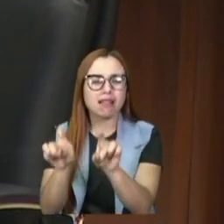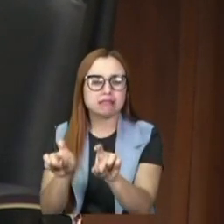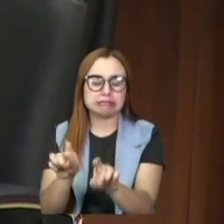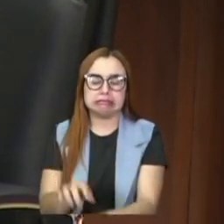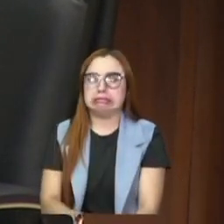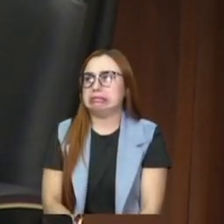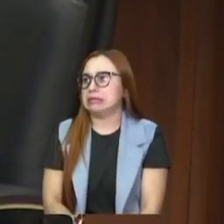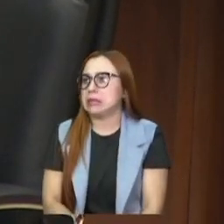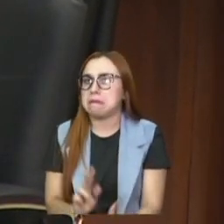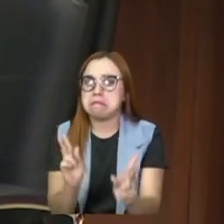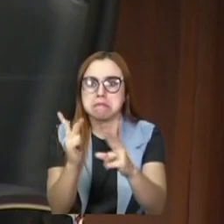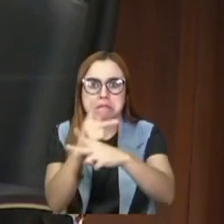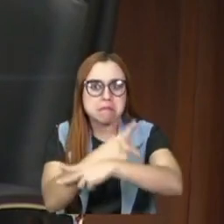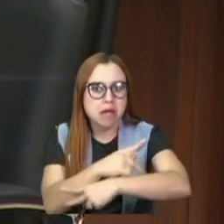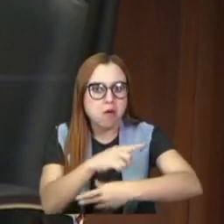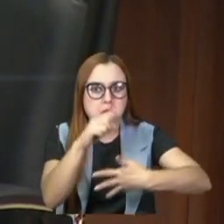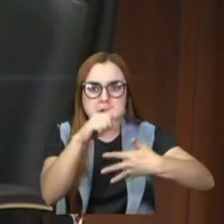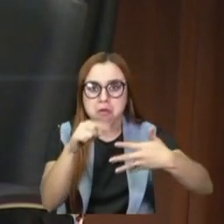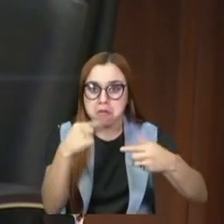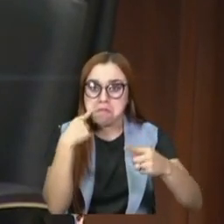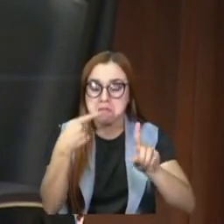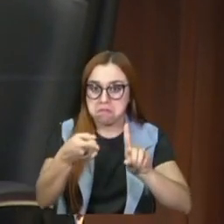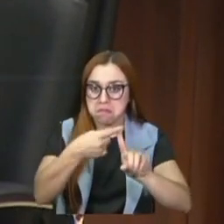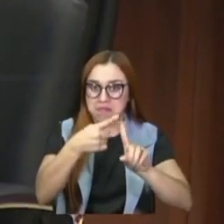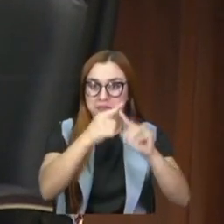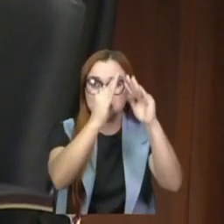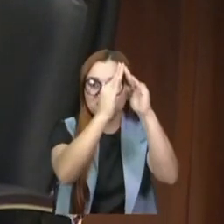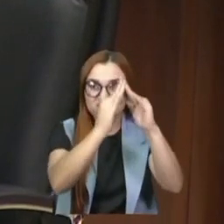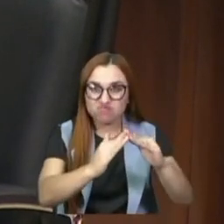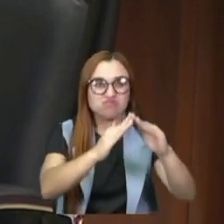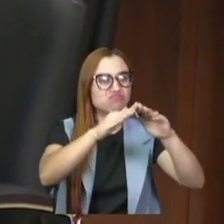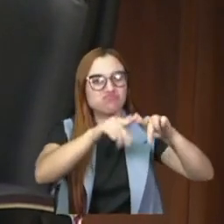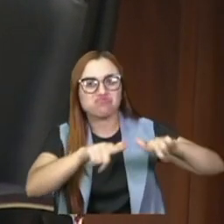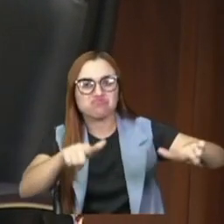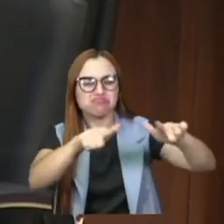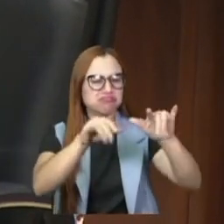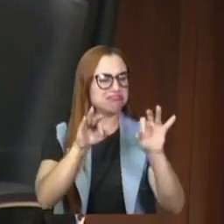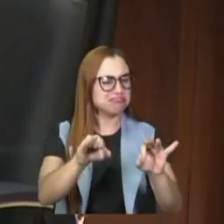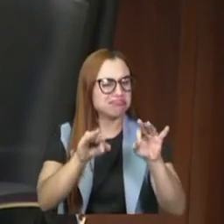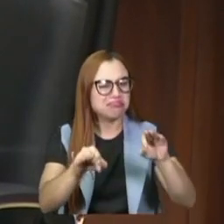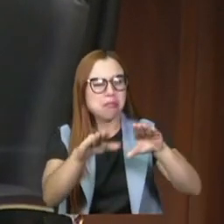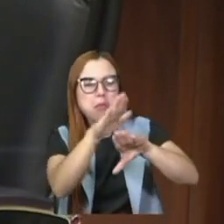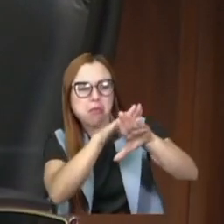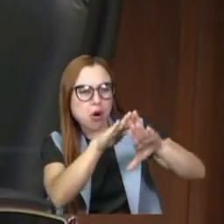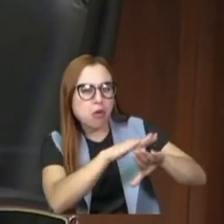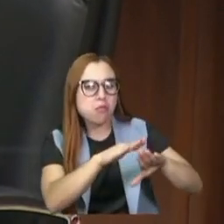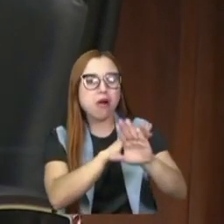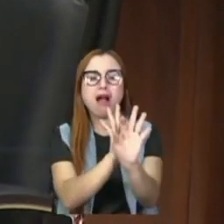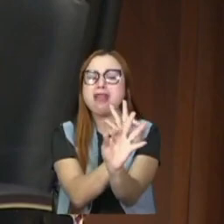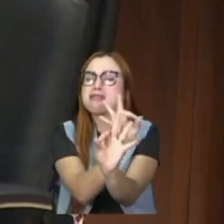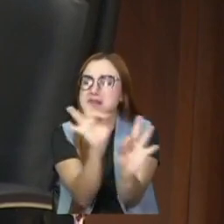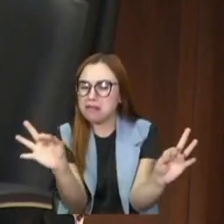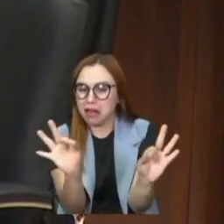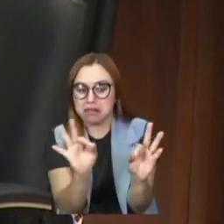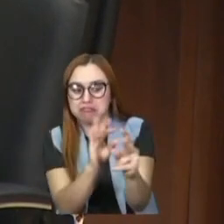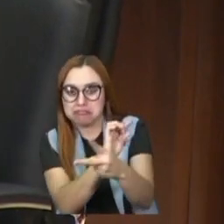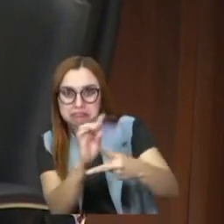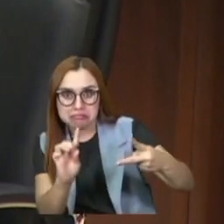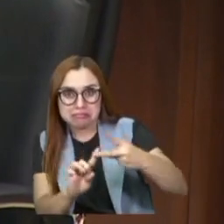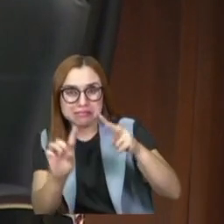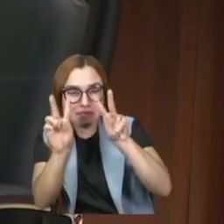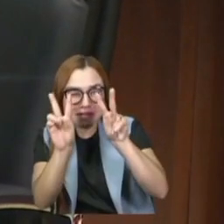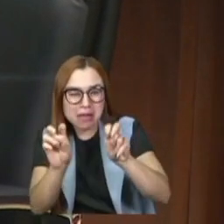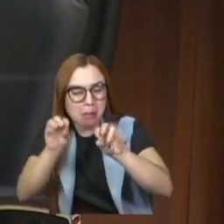puntos más importantes que este y cualquier país tiene que invertir y dedicar a sus